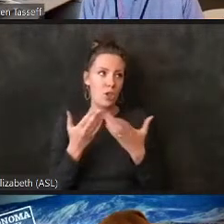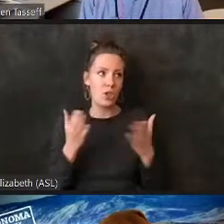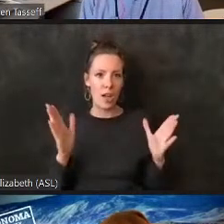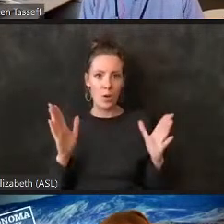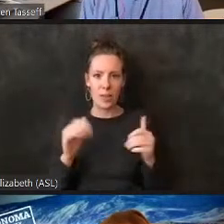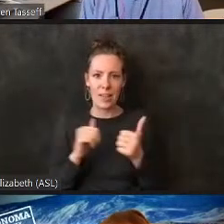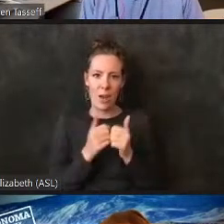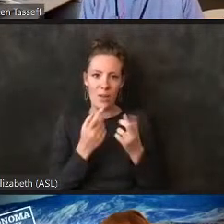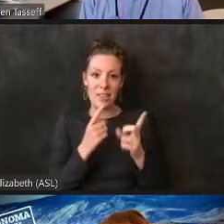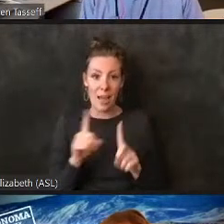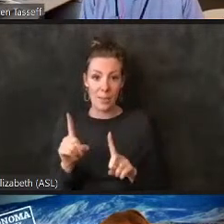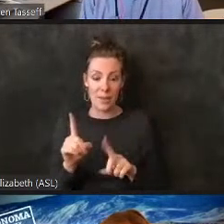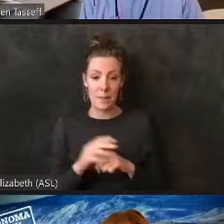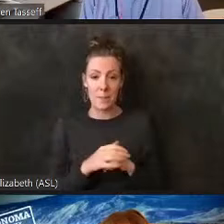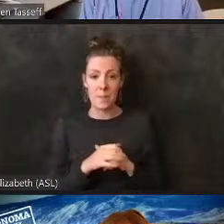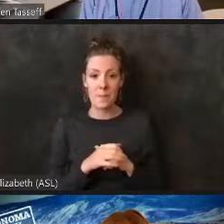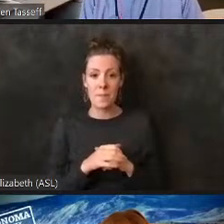que